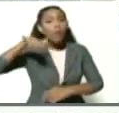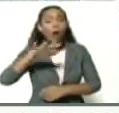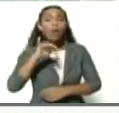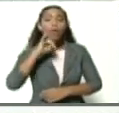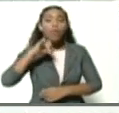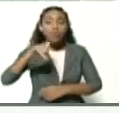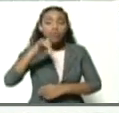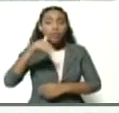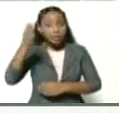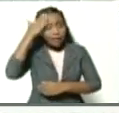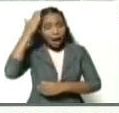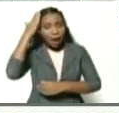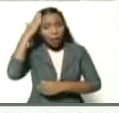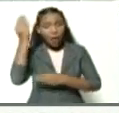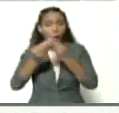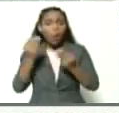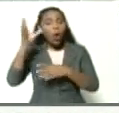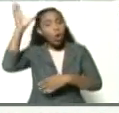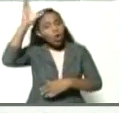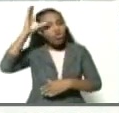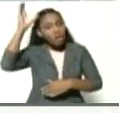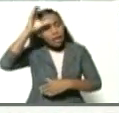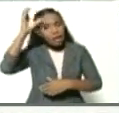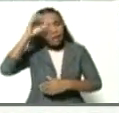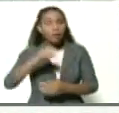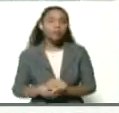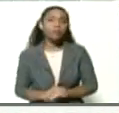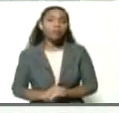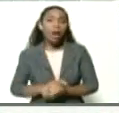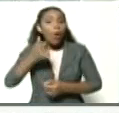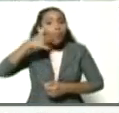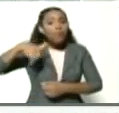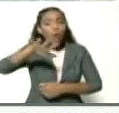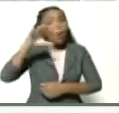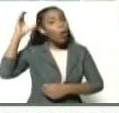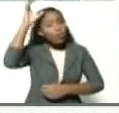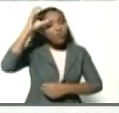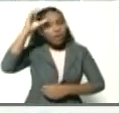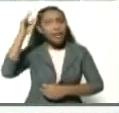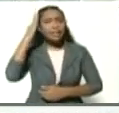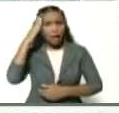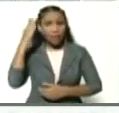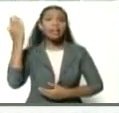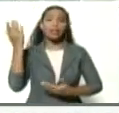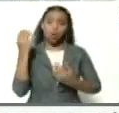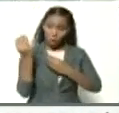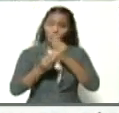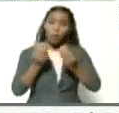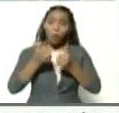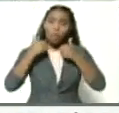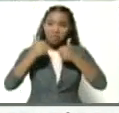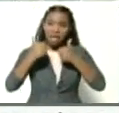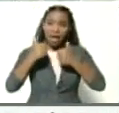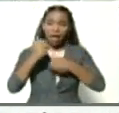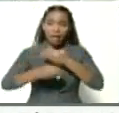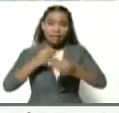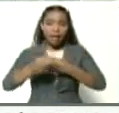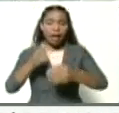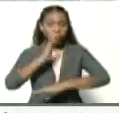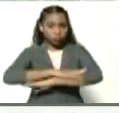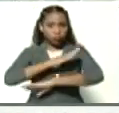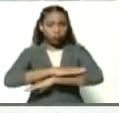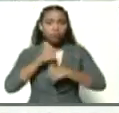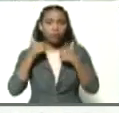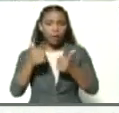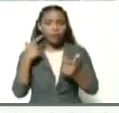informado es un pueblo consciente, y un pueblo consciente sabe hacer bien las cosas, sabe hacer